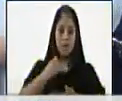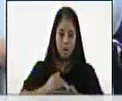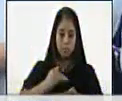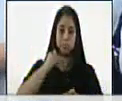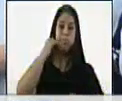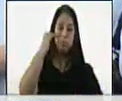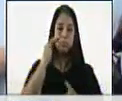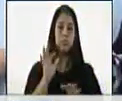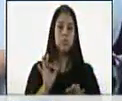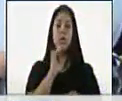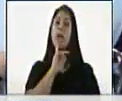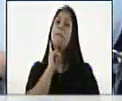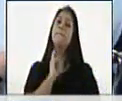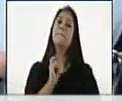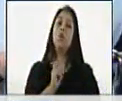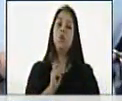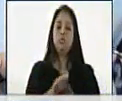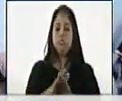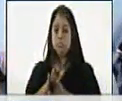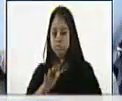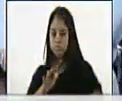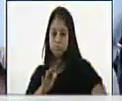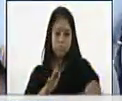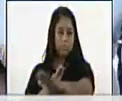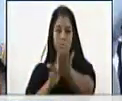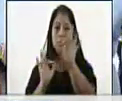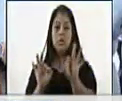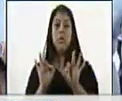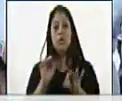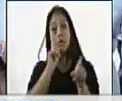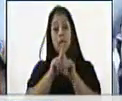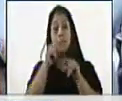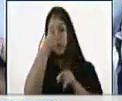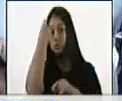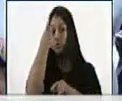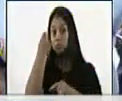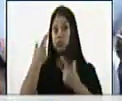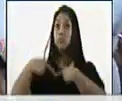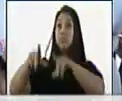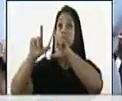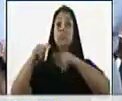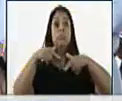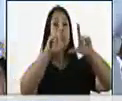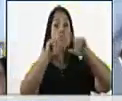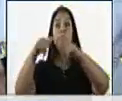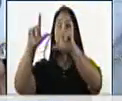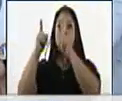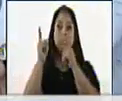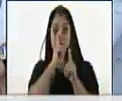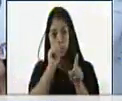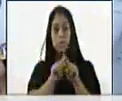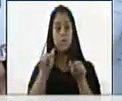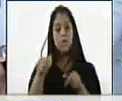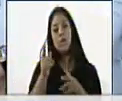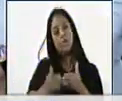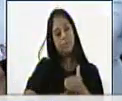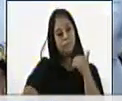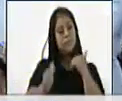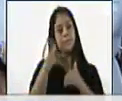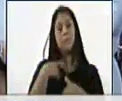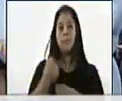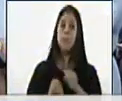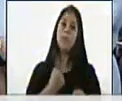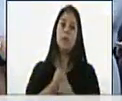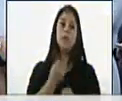estaba, sino se trata de mejorar. Y estamos trabajando en la señalización. Y espero que podamos seguir en los próximos años terminando